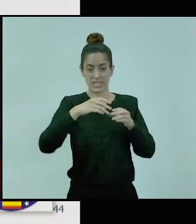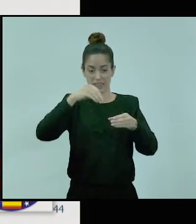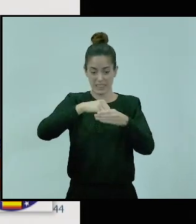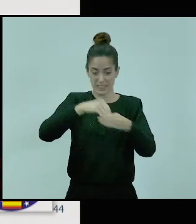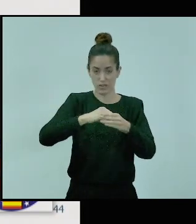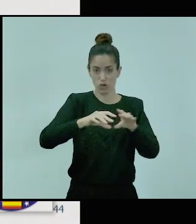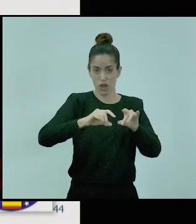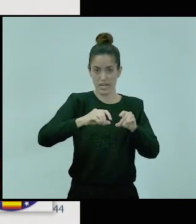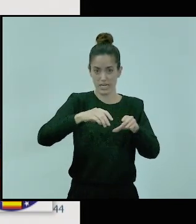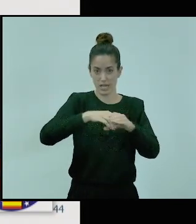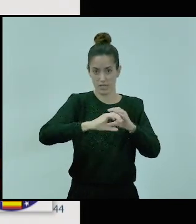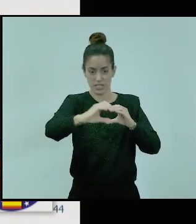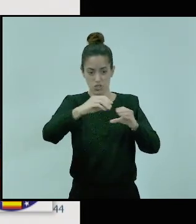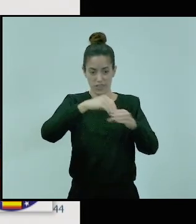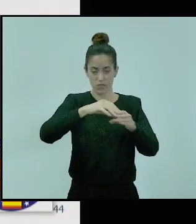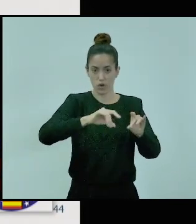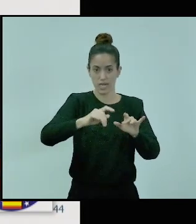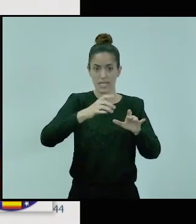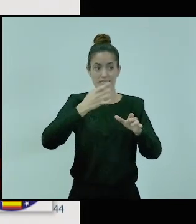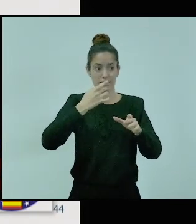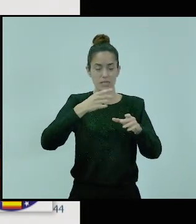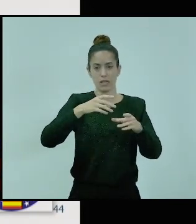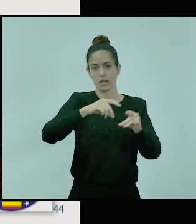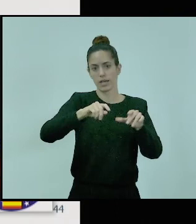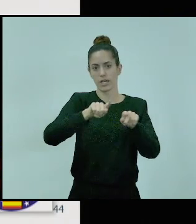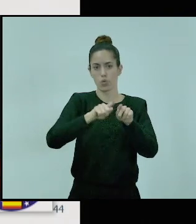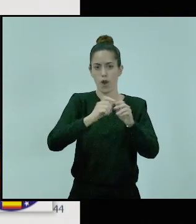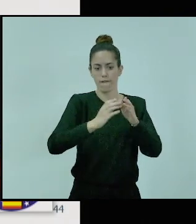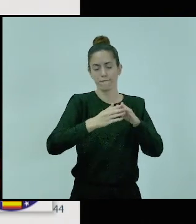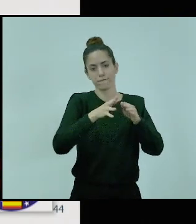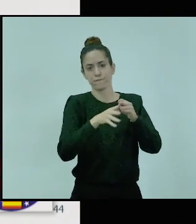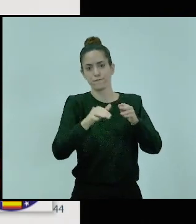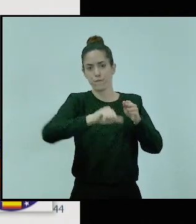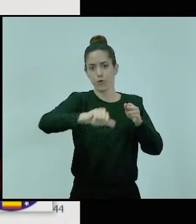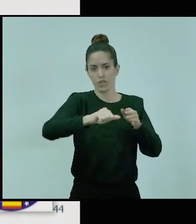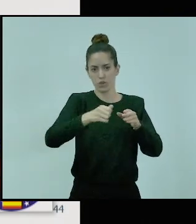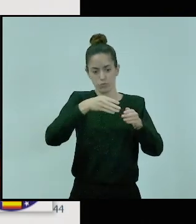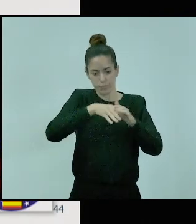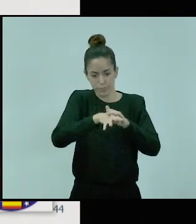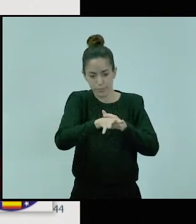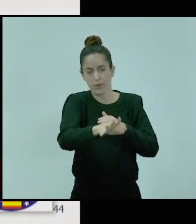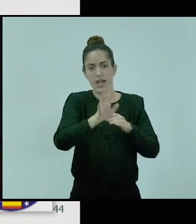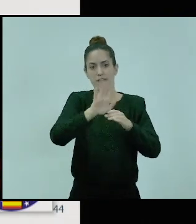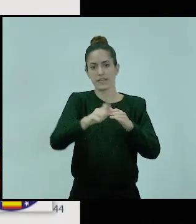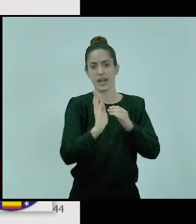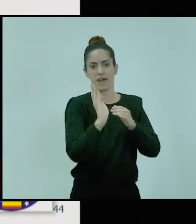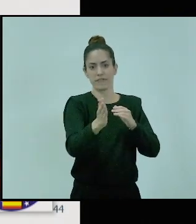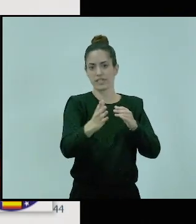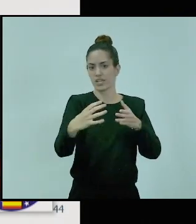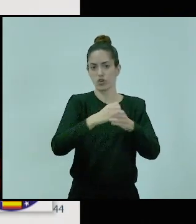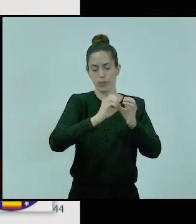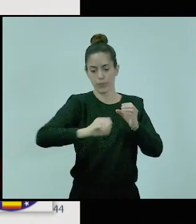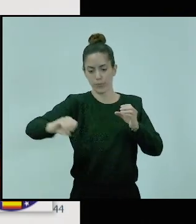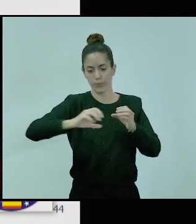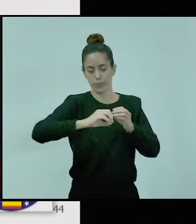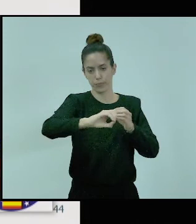arena. Esas canalizaciones, cuando la arena se comportó como un fluido, se metieron por dentro y afectaron a todas las